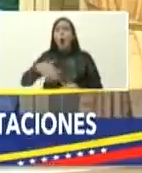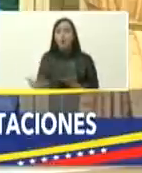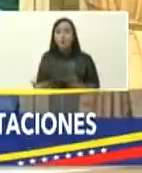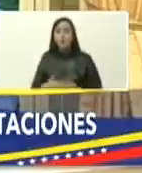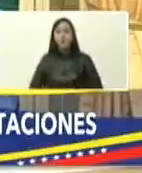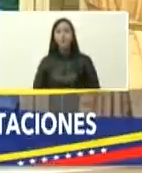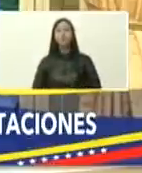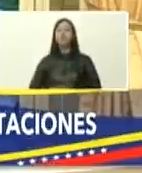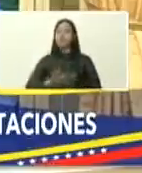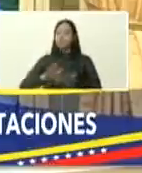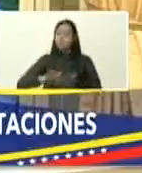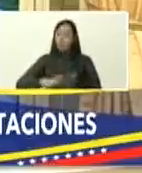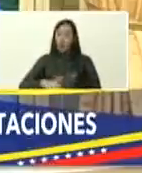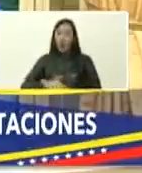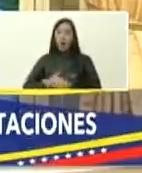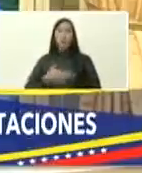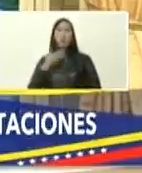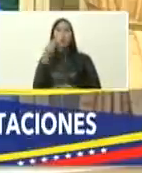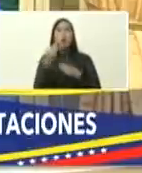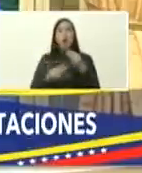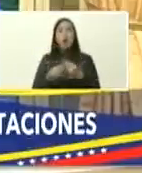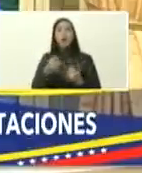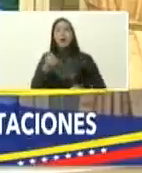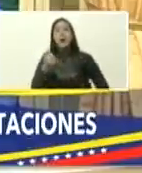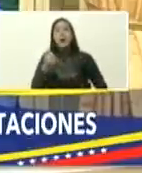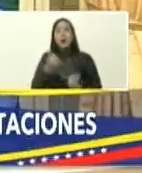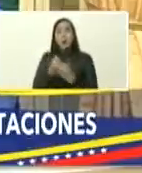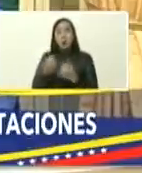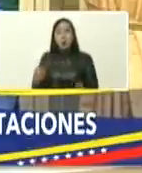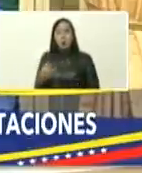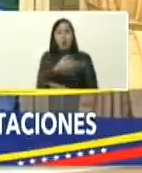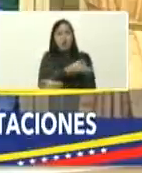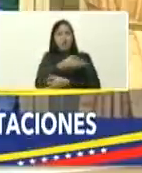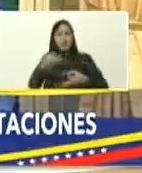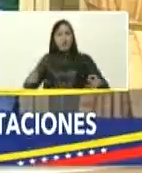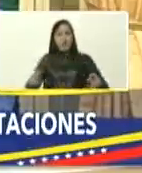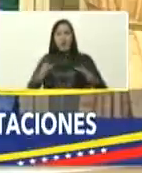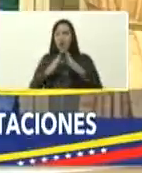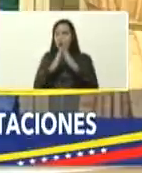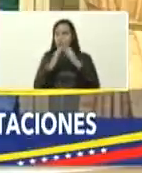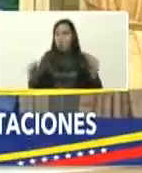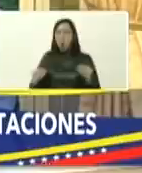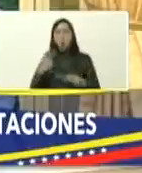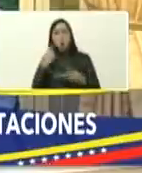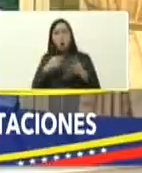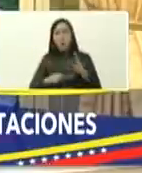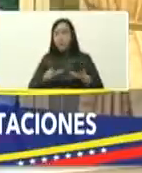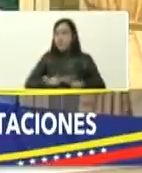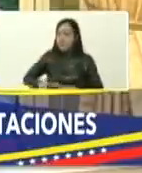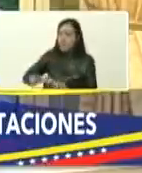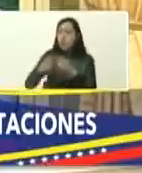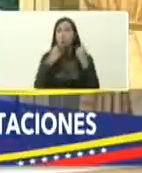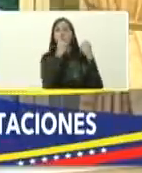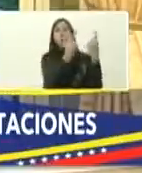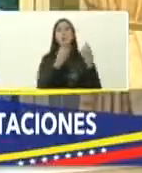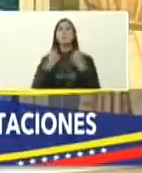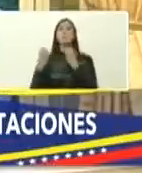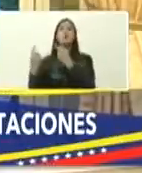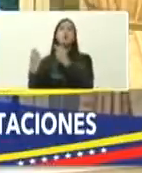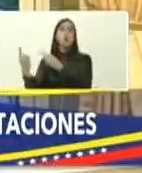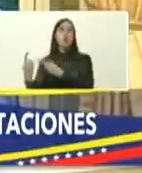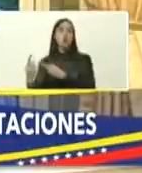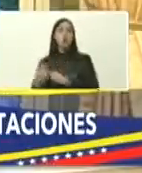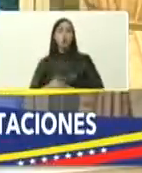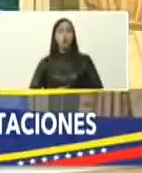para poder darle un apoyo eficiente a todo el sector exportador, al